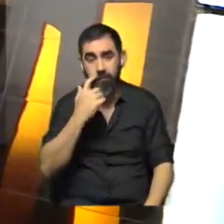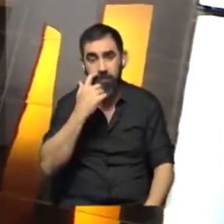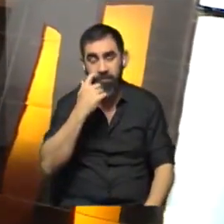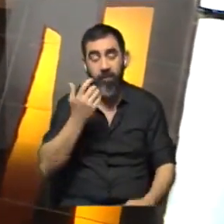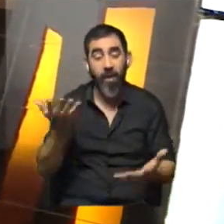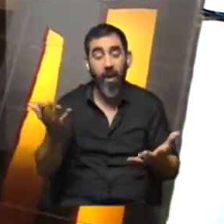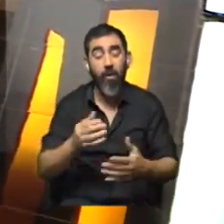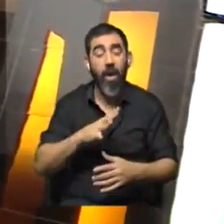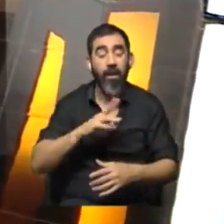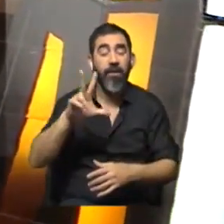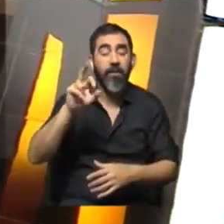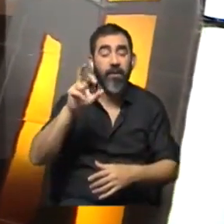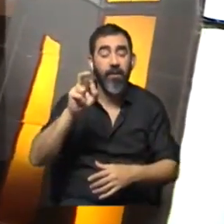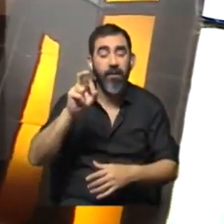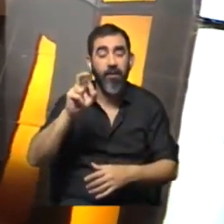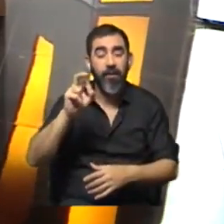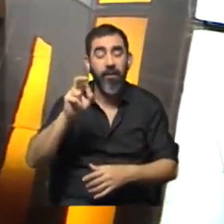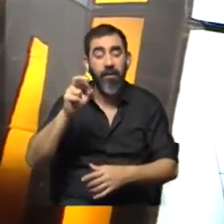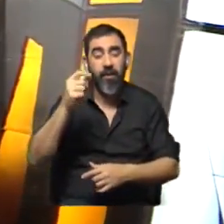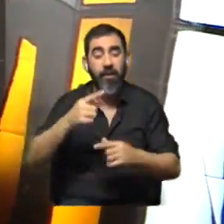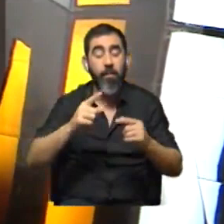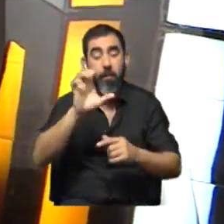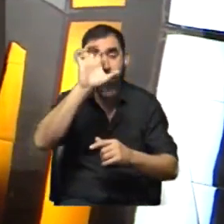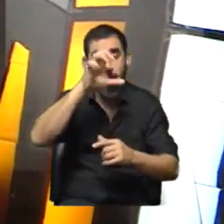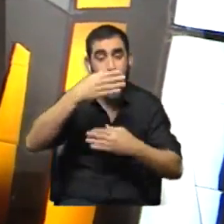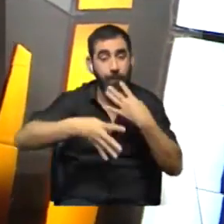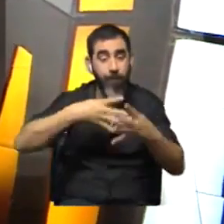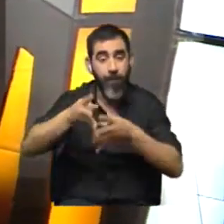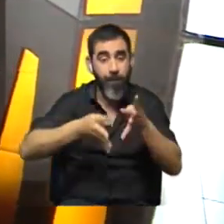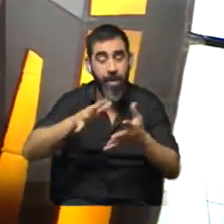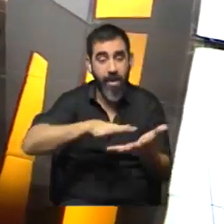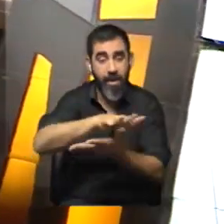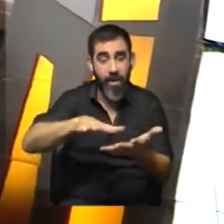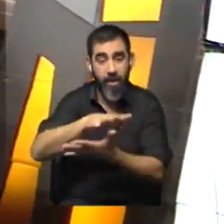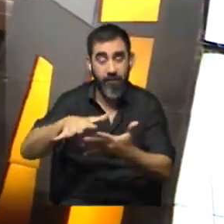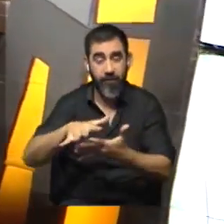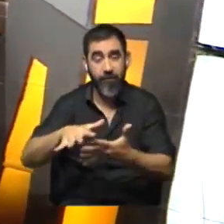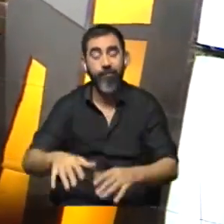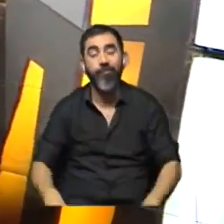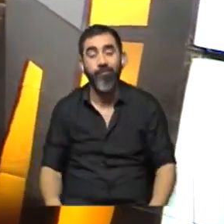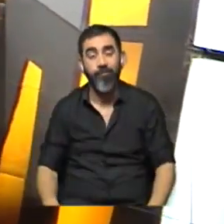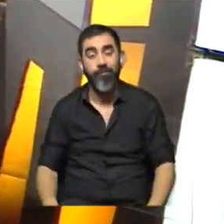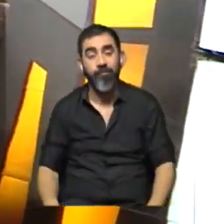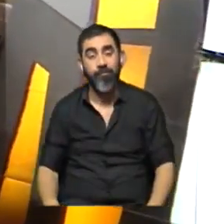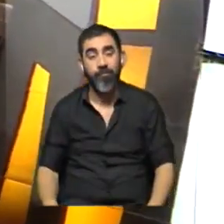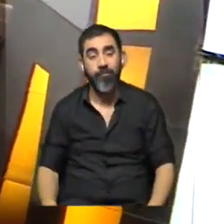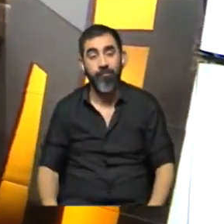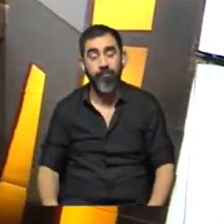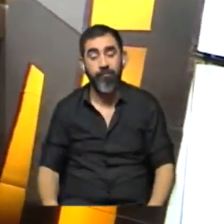hay una treintena de minas activas en el área y, como tú decías, hay un